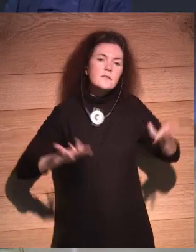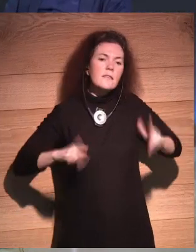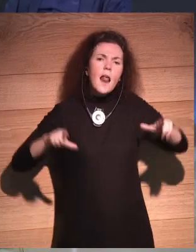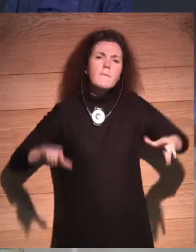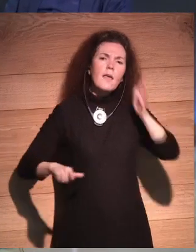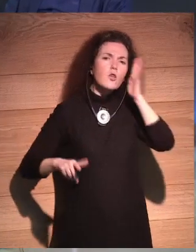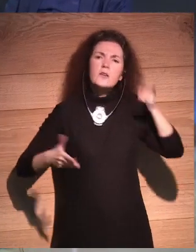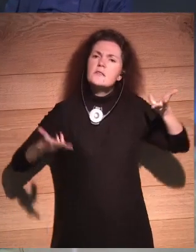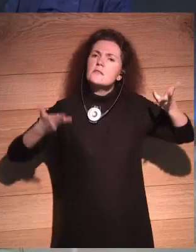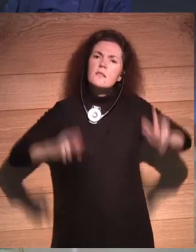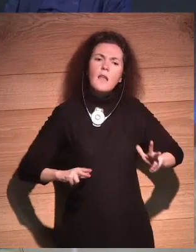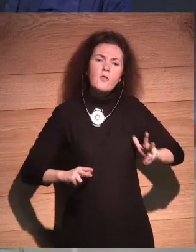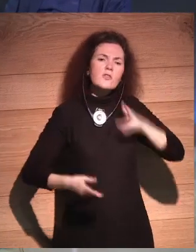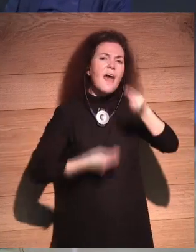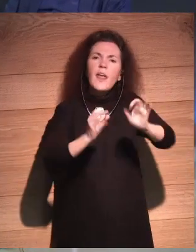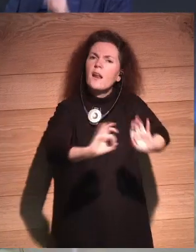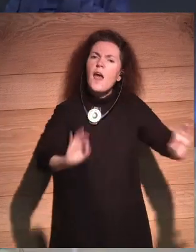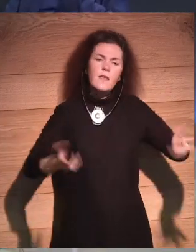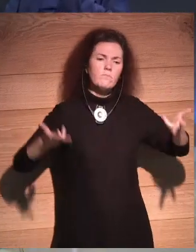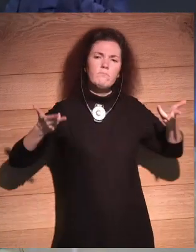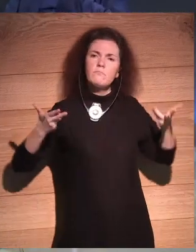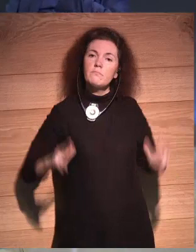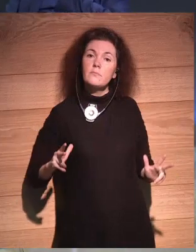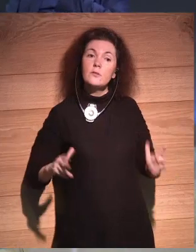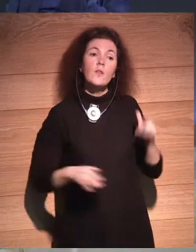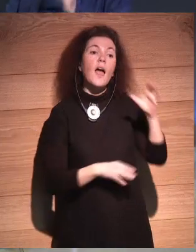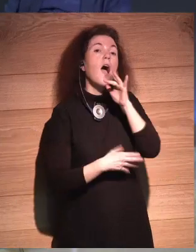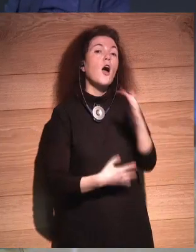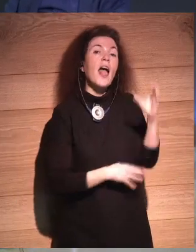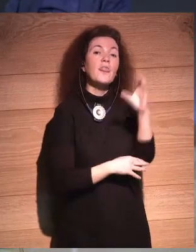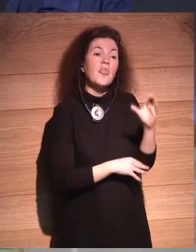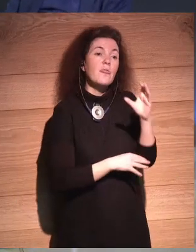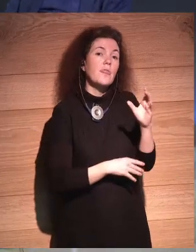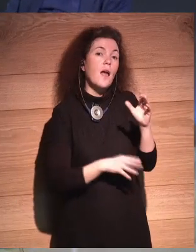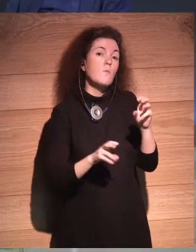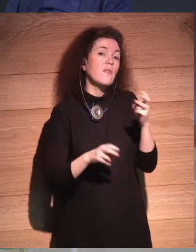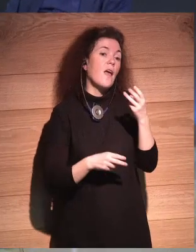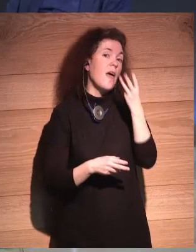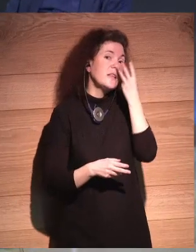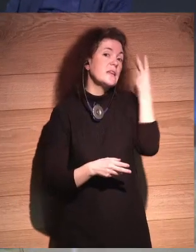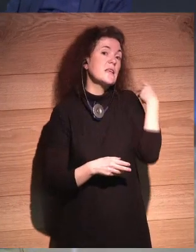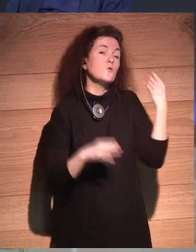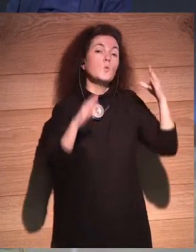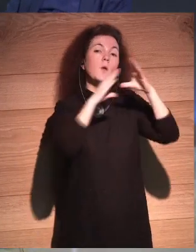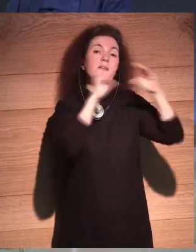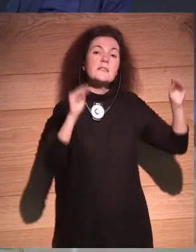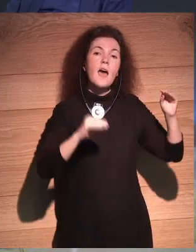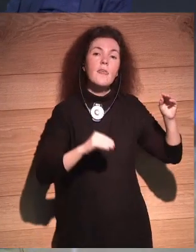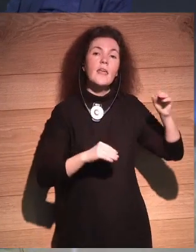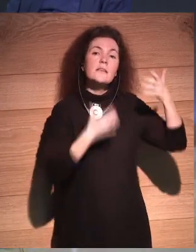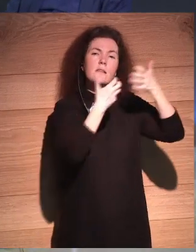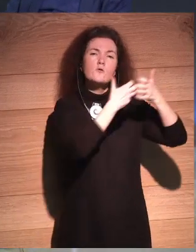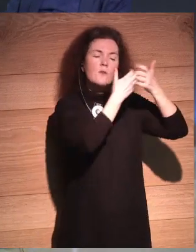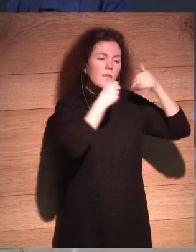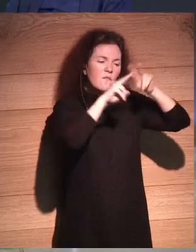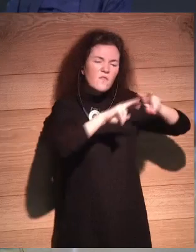nada. Y la ciencia moderna, hace 3 años, en la Universidad de Virginia, hicieron